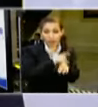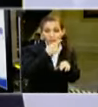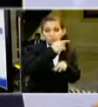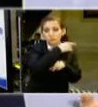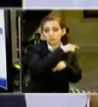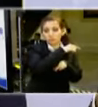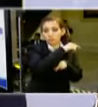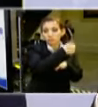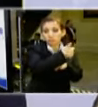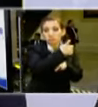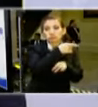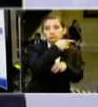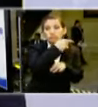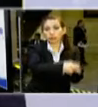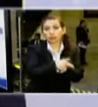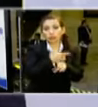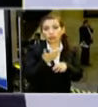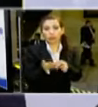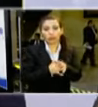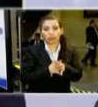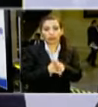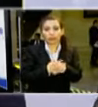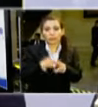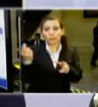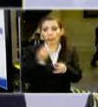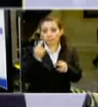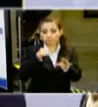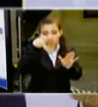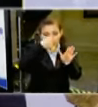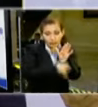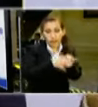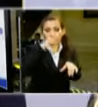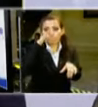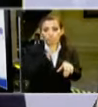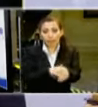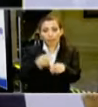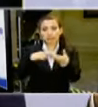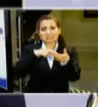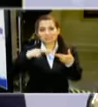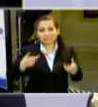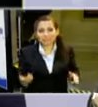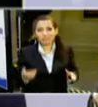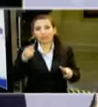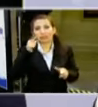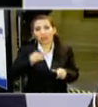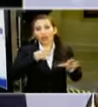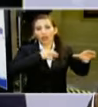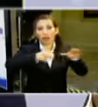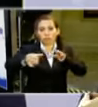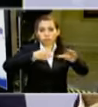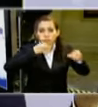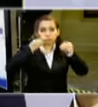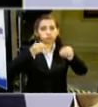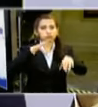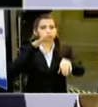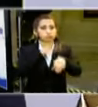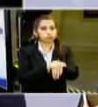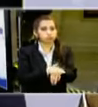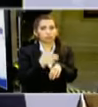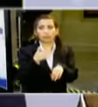homogeneización de las regulaciones, necesitamos profundizar más en las relaciones comerciales muchísimo más